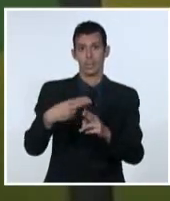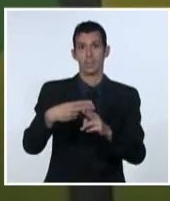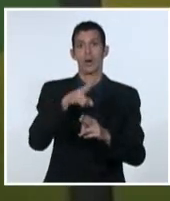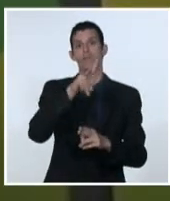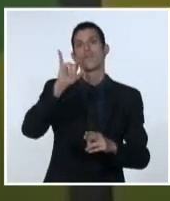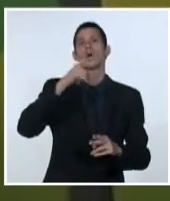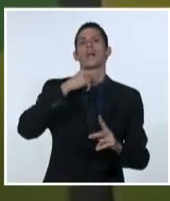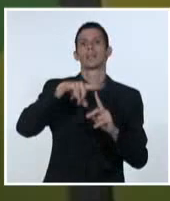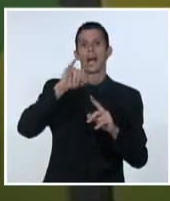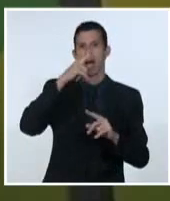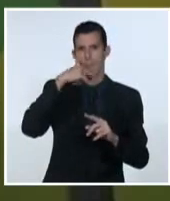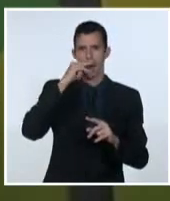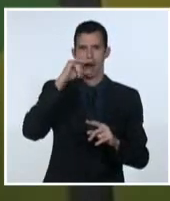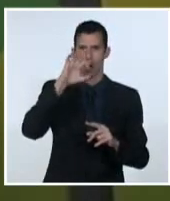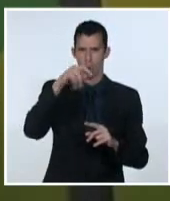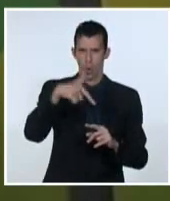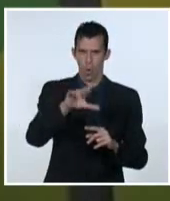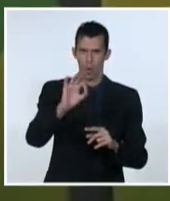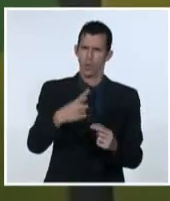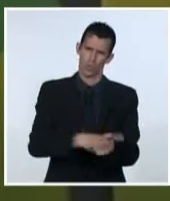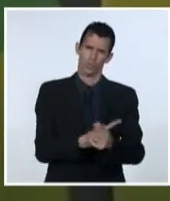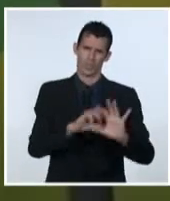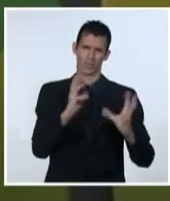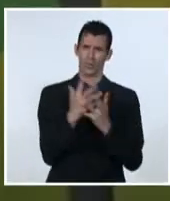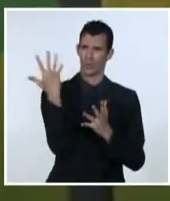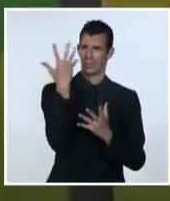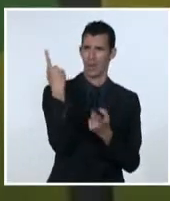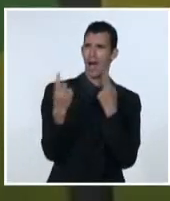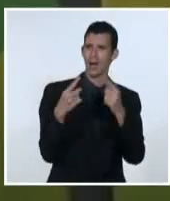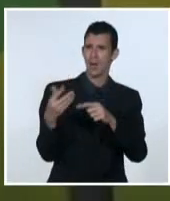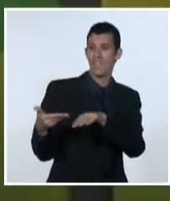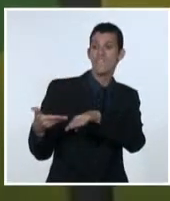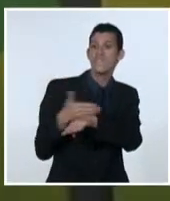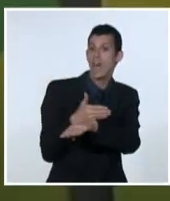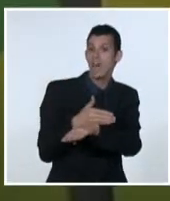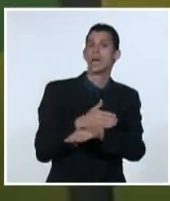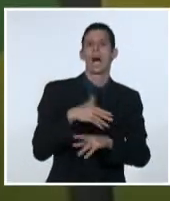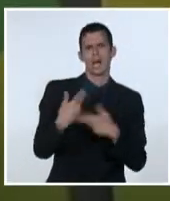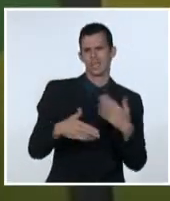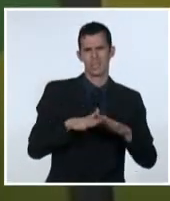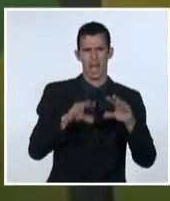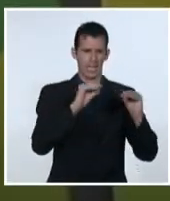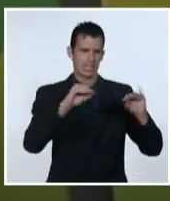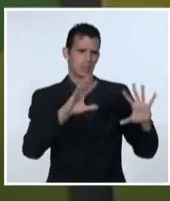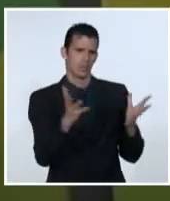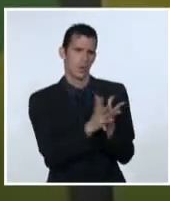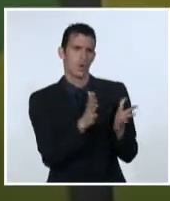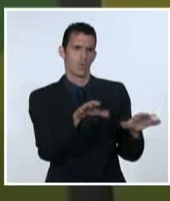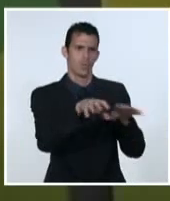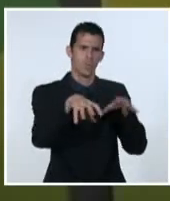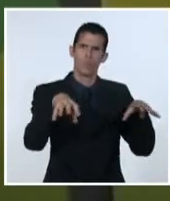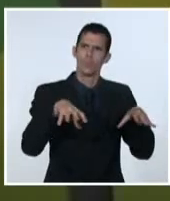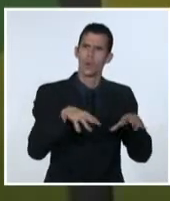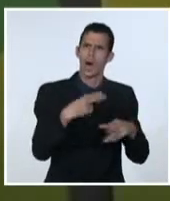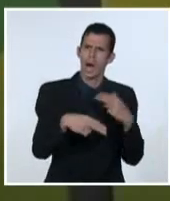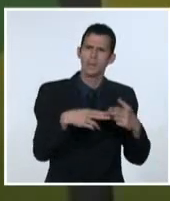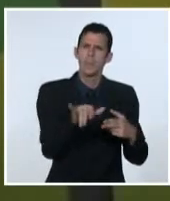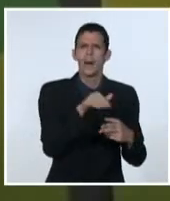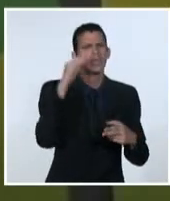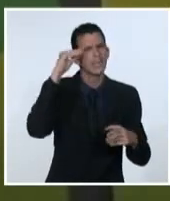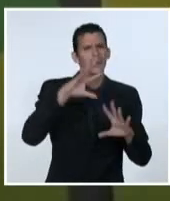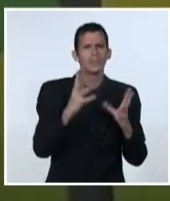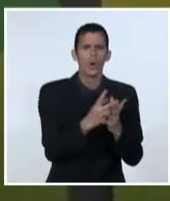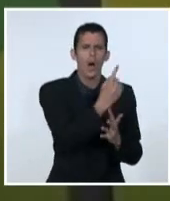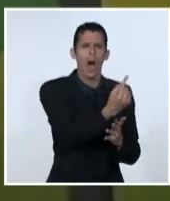de gestión del riesgo del desastre y los puntos de alerta temprana distribuidos a lo largo de toda la geografía local que